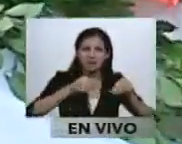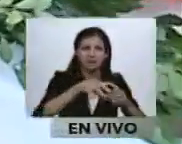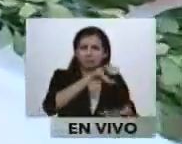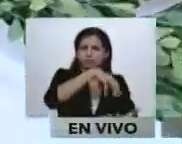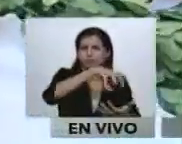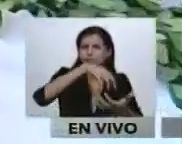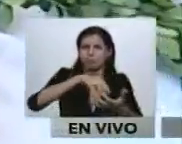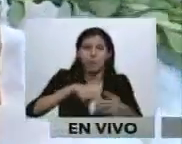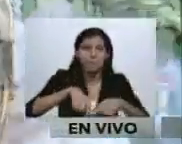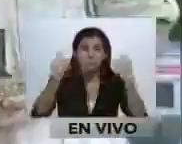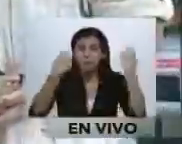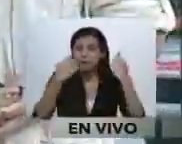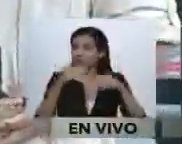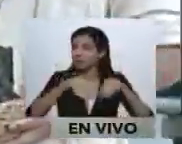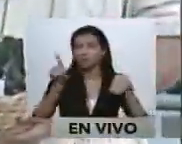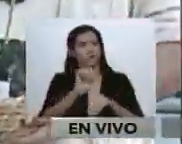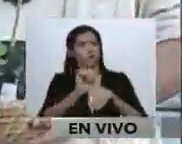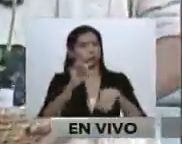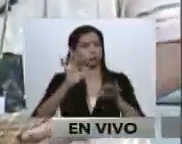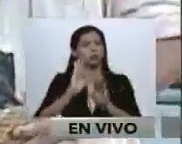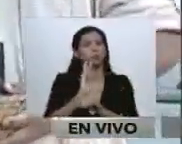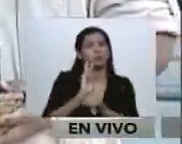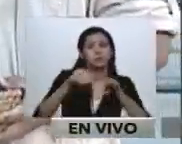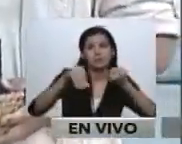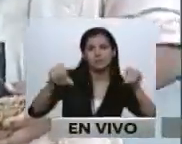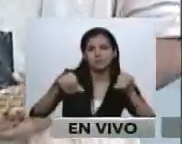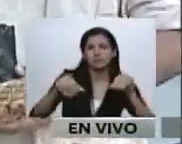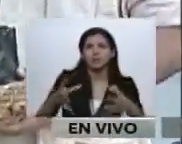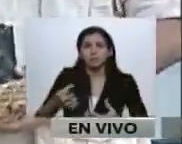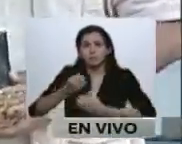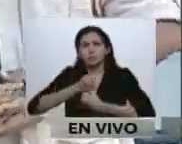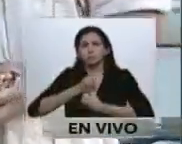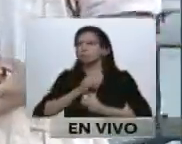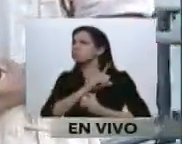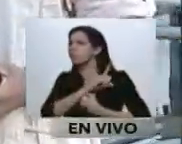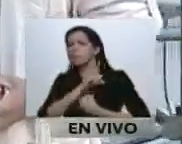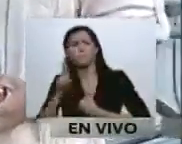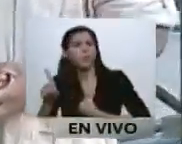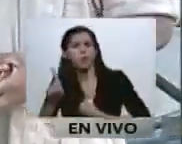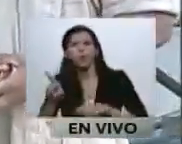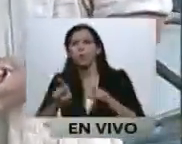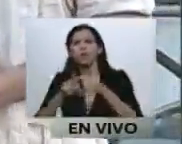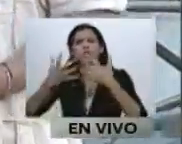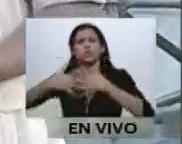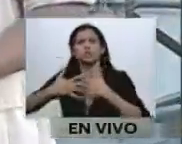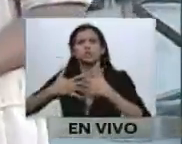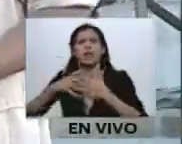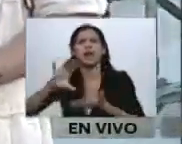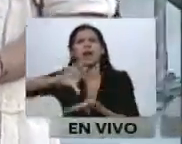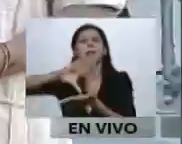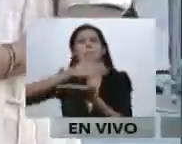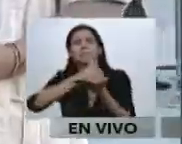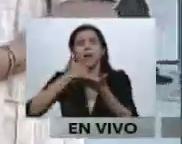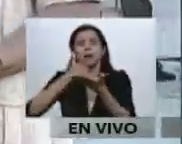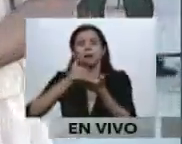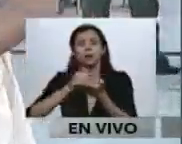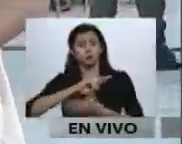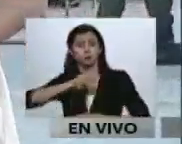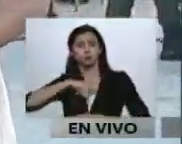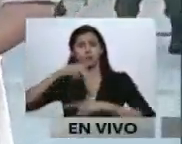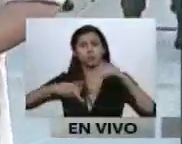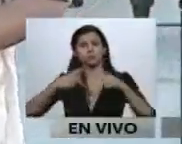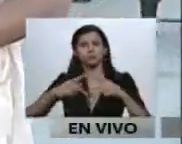a la tierra, sin el acaparamiento que hoy ha exacerbado la industria capitalista, nuestra producción será